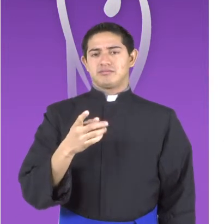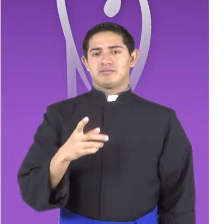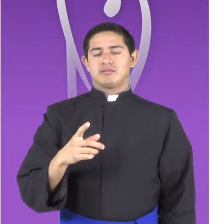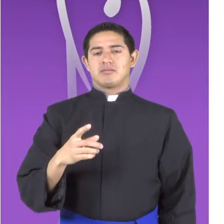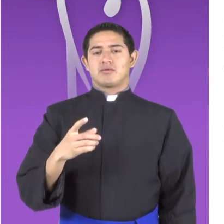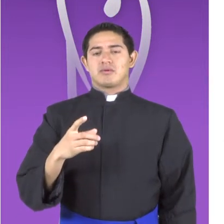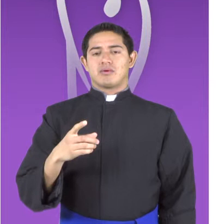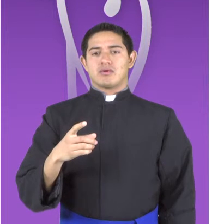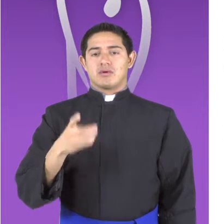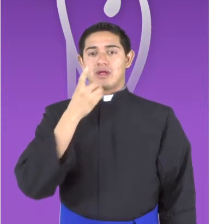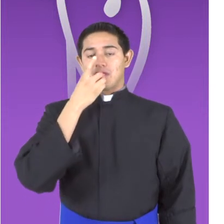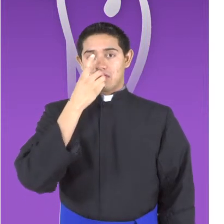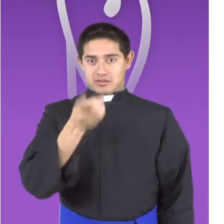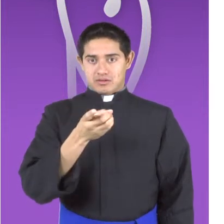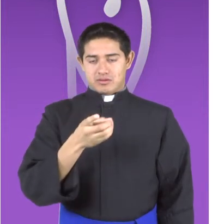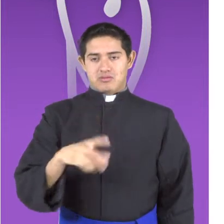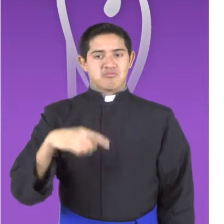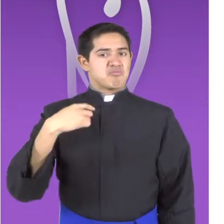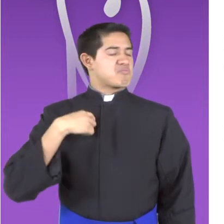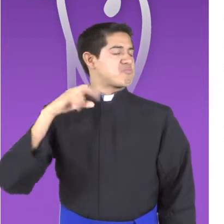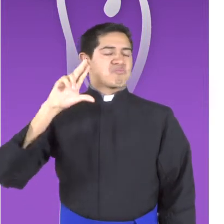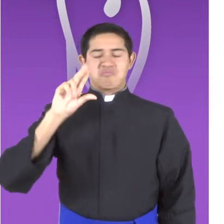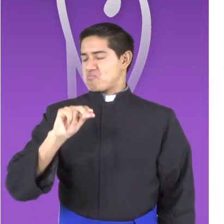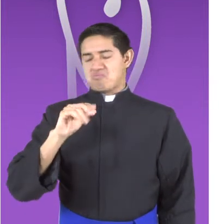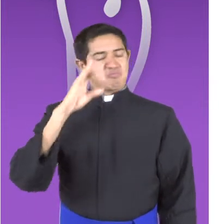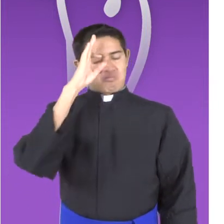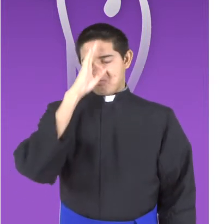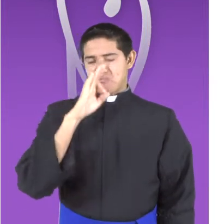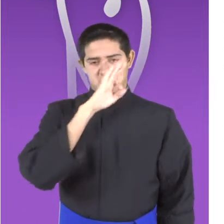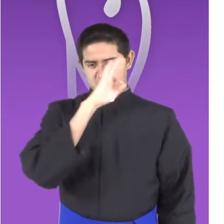Él afirmó: yo no soy el Mesías.